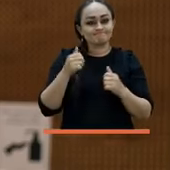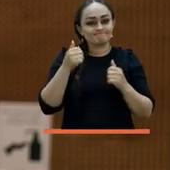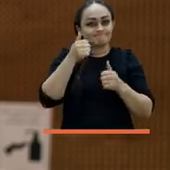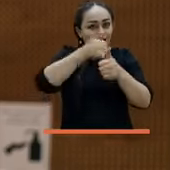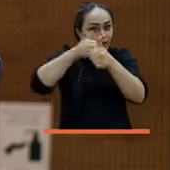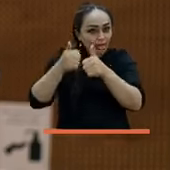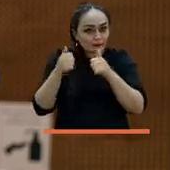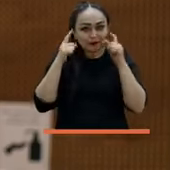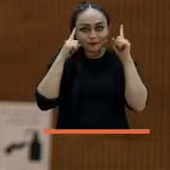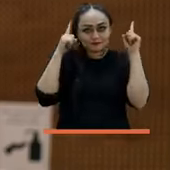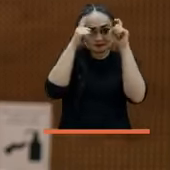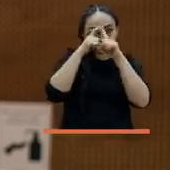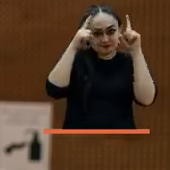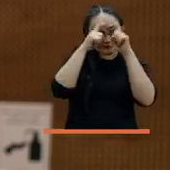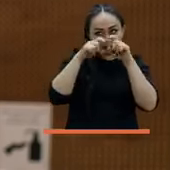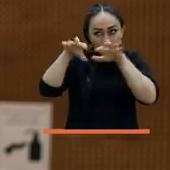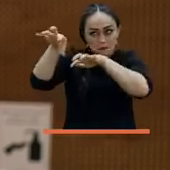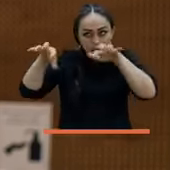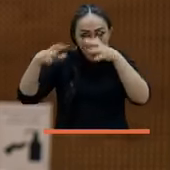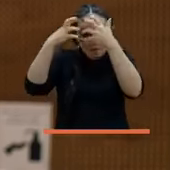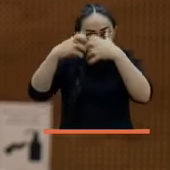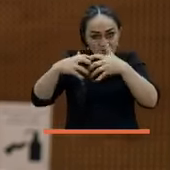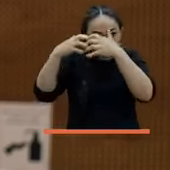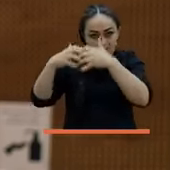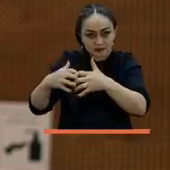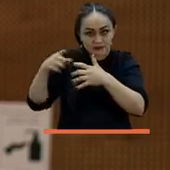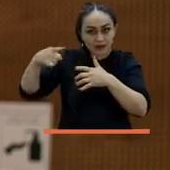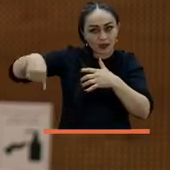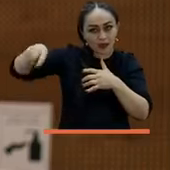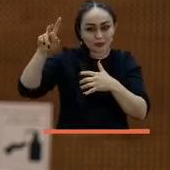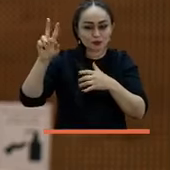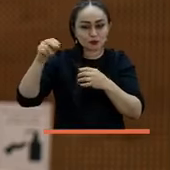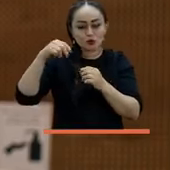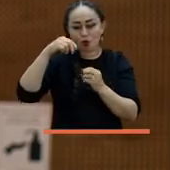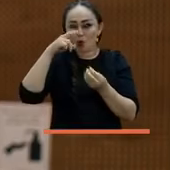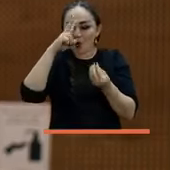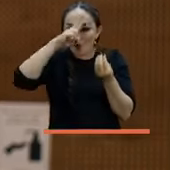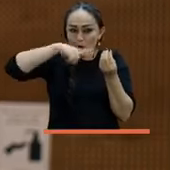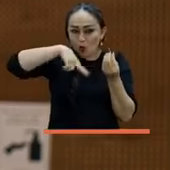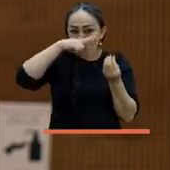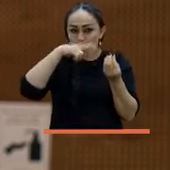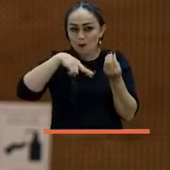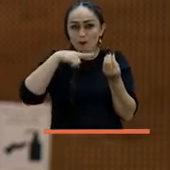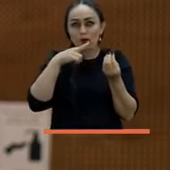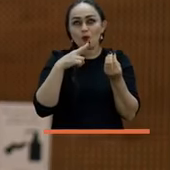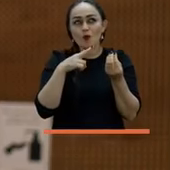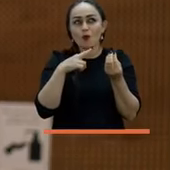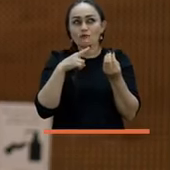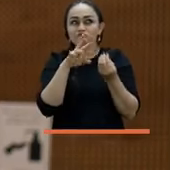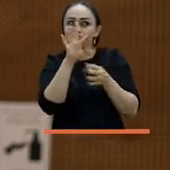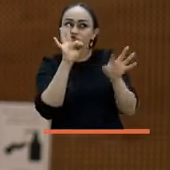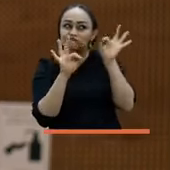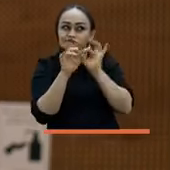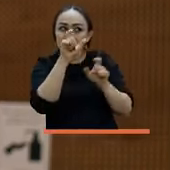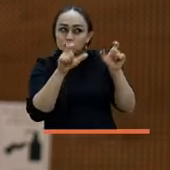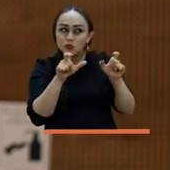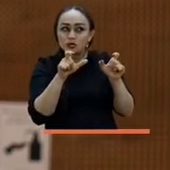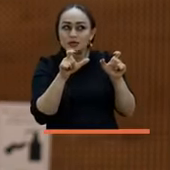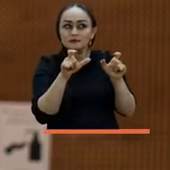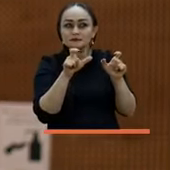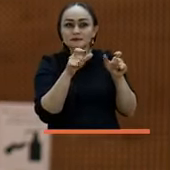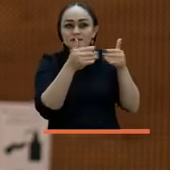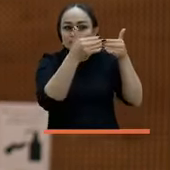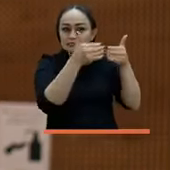deben de hacer todas las empresas y todos los directores de recursos humanos revisar cuáles son los beneficios de incluir dentro de la organización